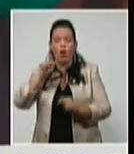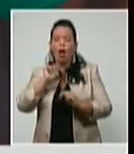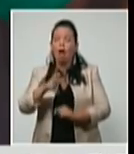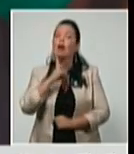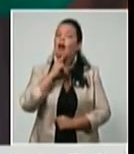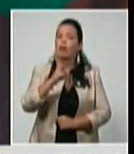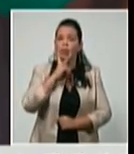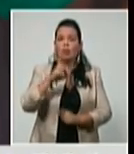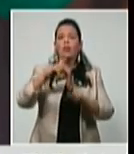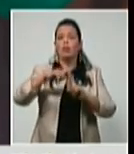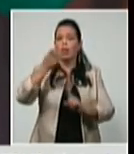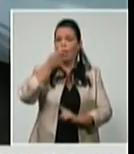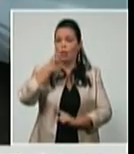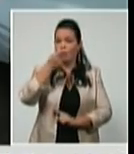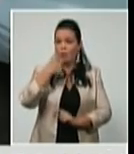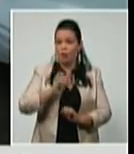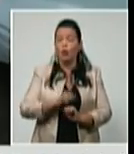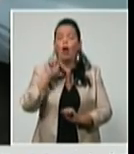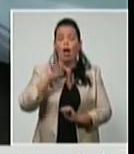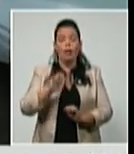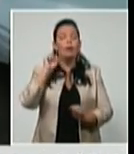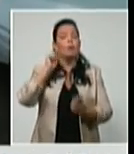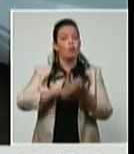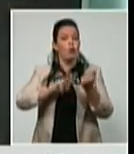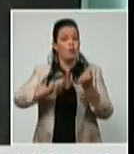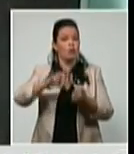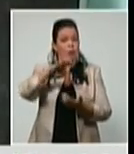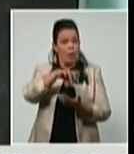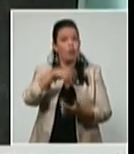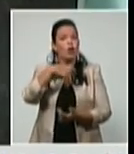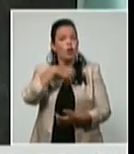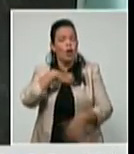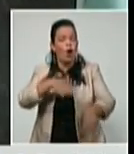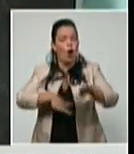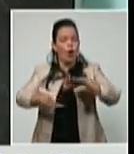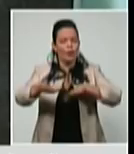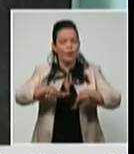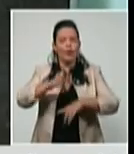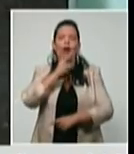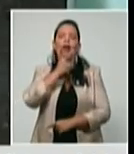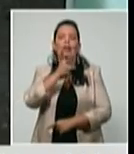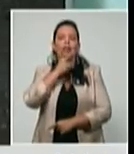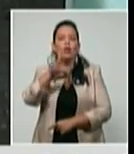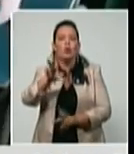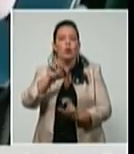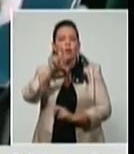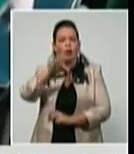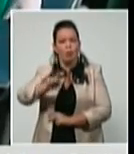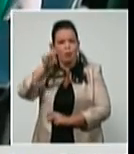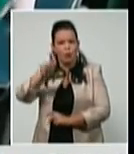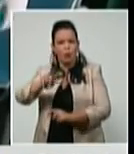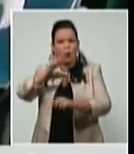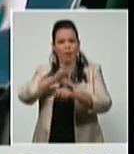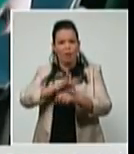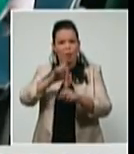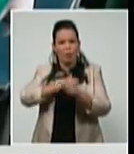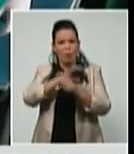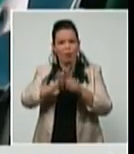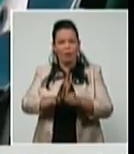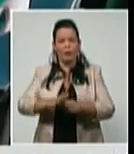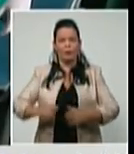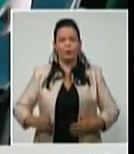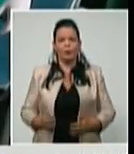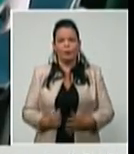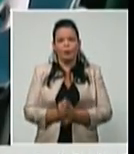en la provincia están creadas las condiciones para la atención a nuevos enfermos. Desde Pinar del Río, Yamile Abreu,